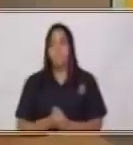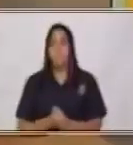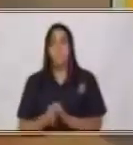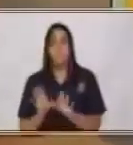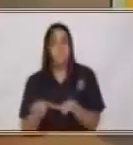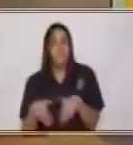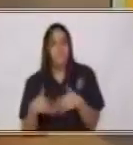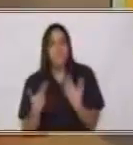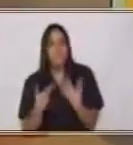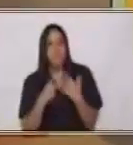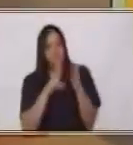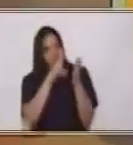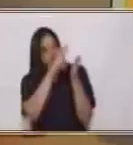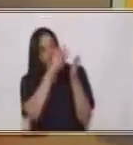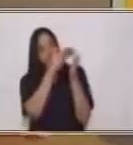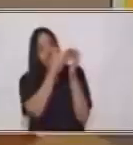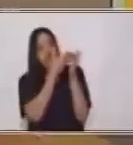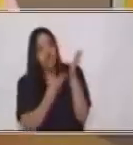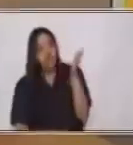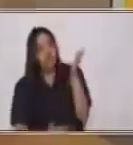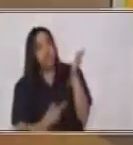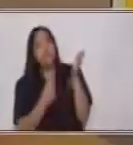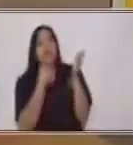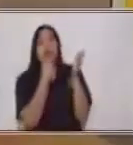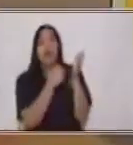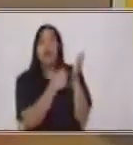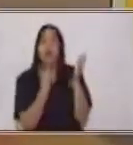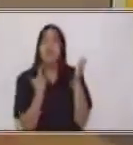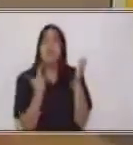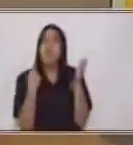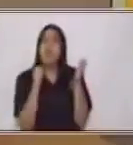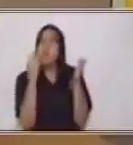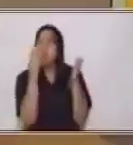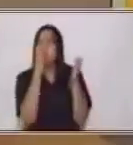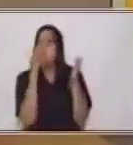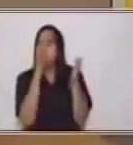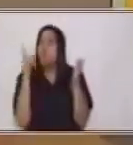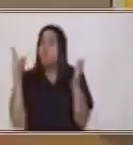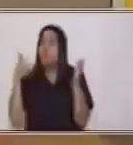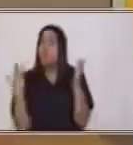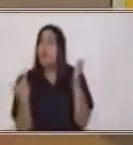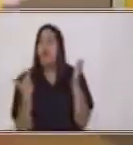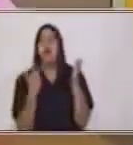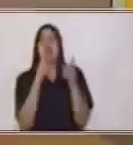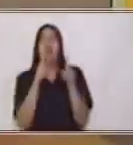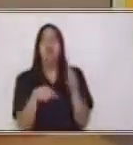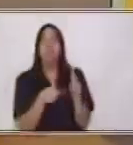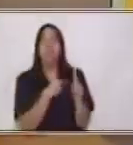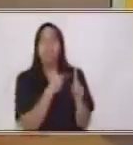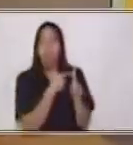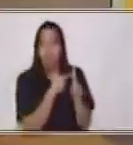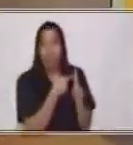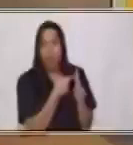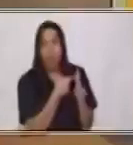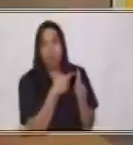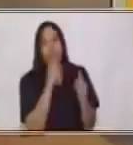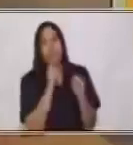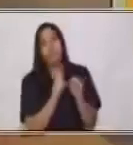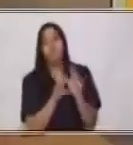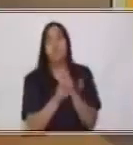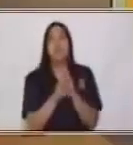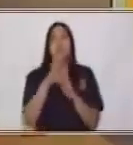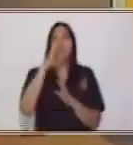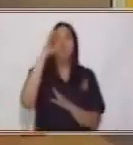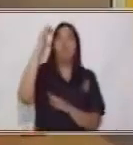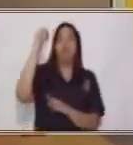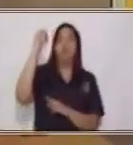¿Qué operación matemática tuvo que hacer la señora de la tienda? Tuvo que sumar. Entonces dijo 0 más